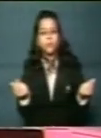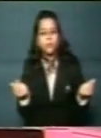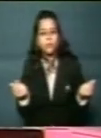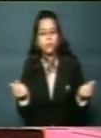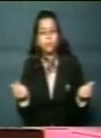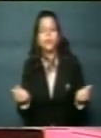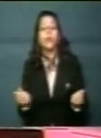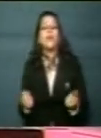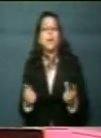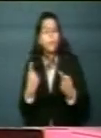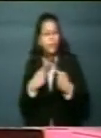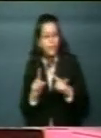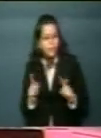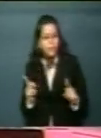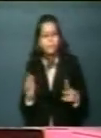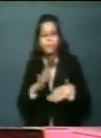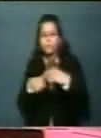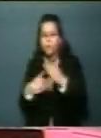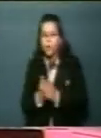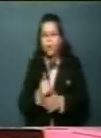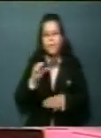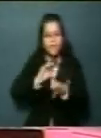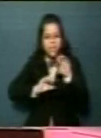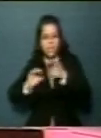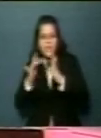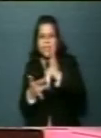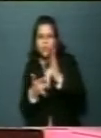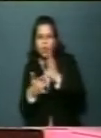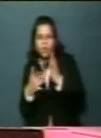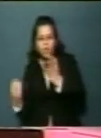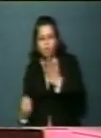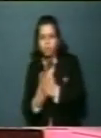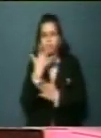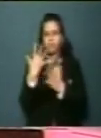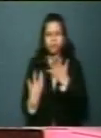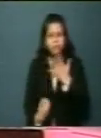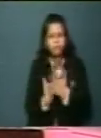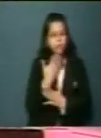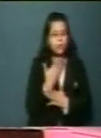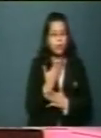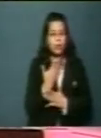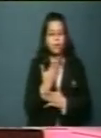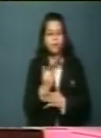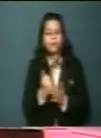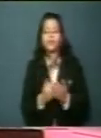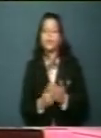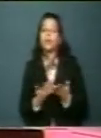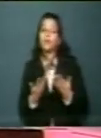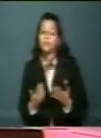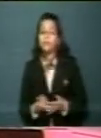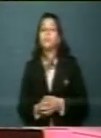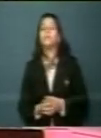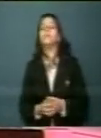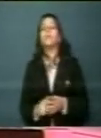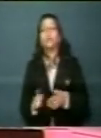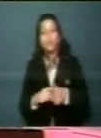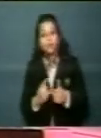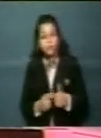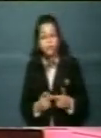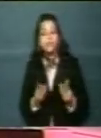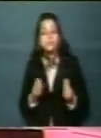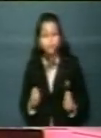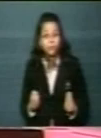Los sorprendentes adelantos científicos y tecnológicos en materia de comunicaciones e informática han puesto a